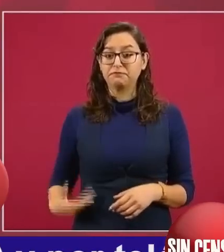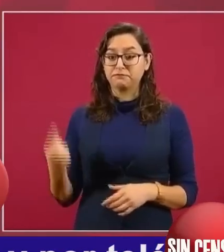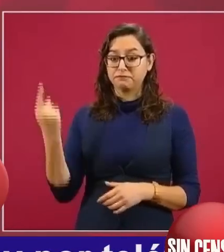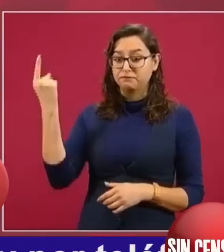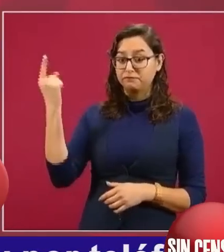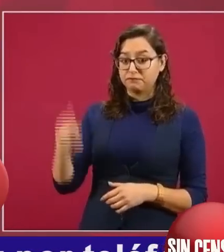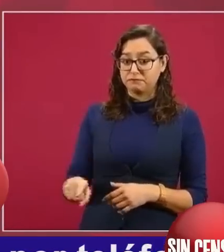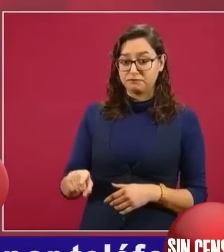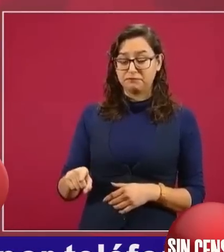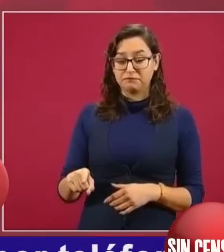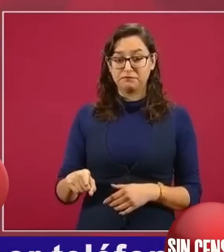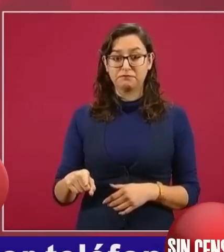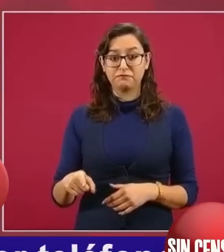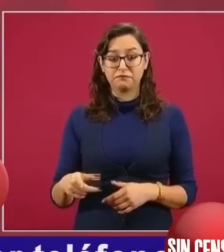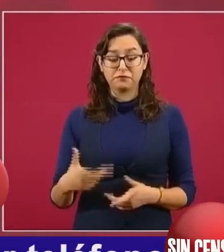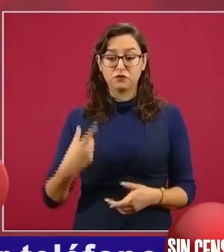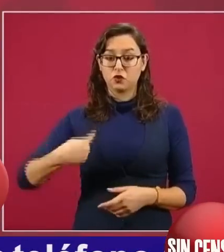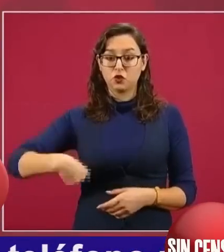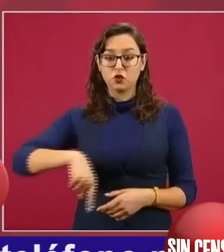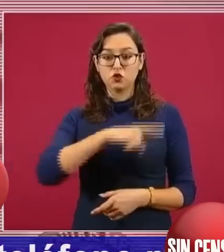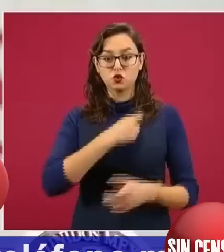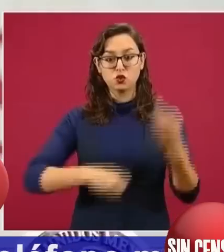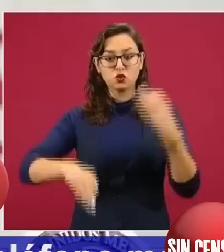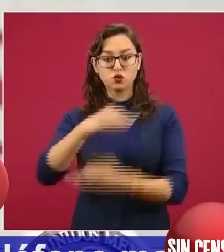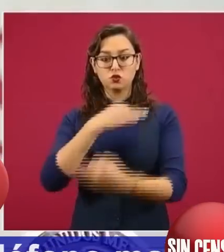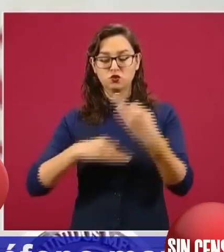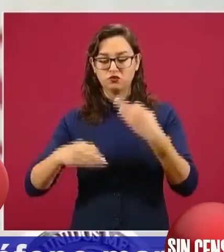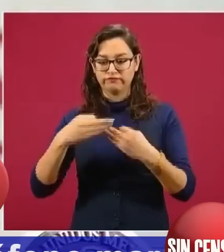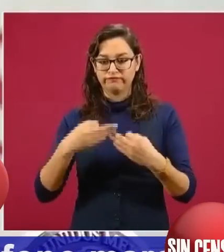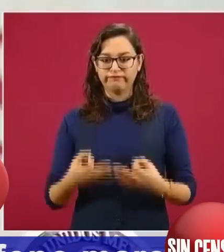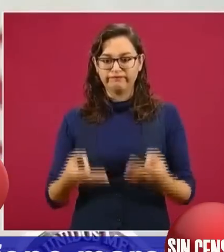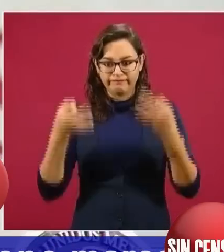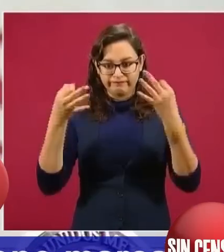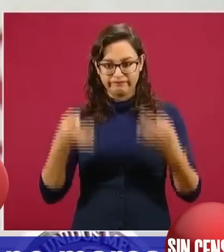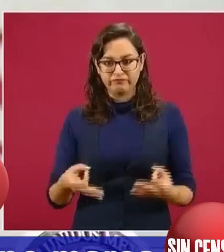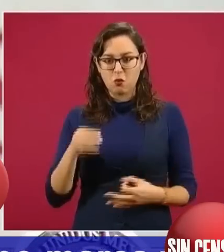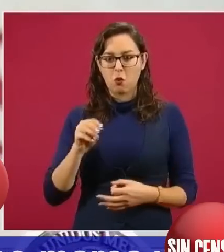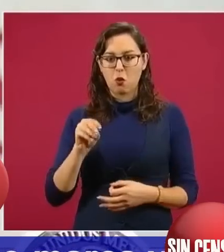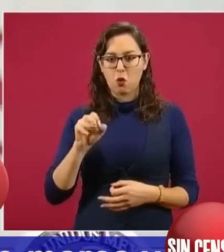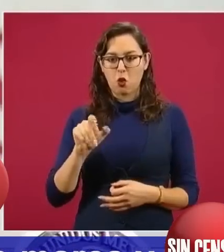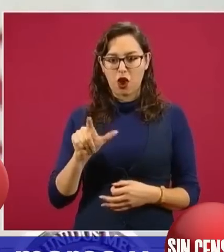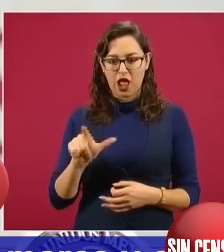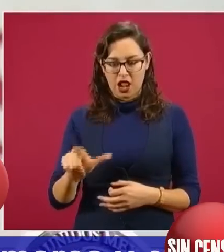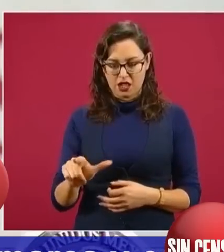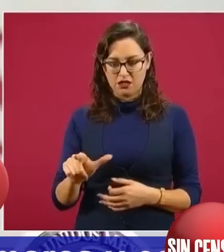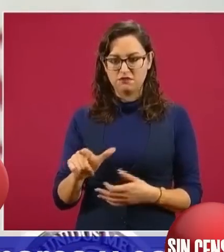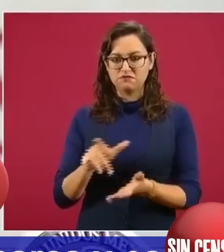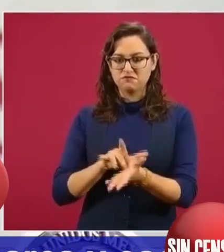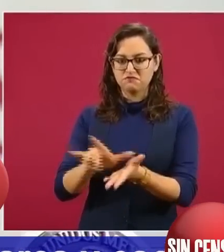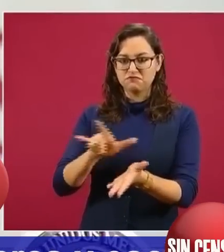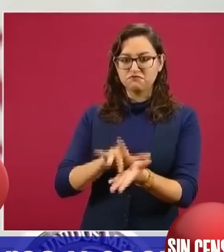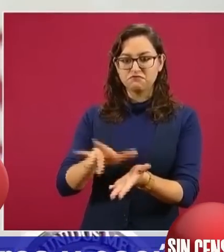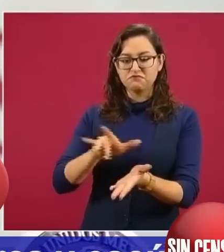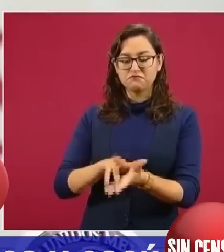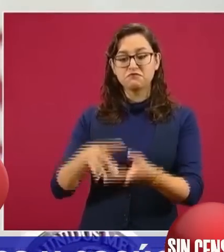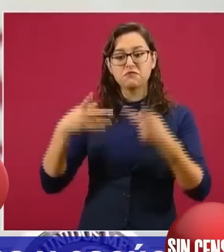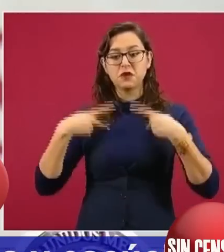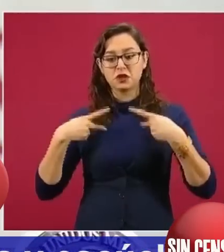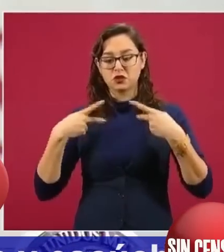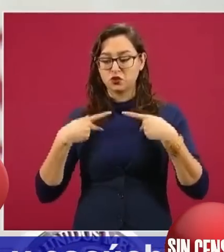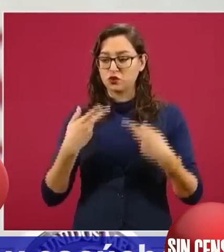una acción moralmente obligada: el otorgar un apoyo para gastos funerarios a